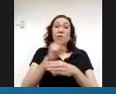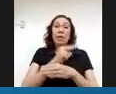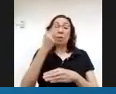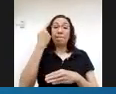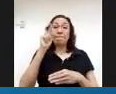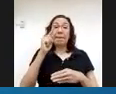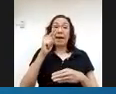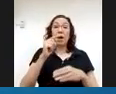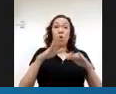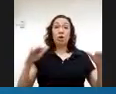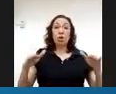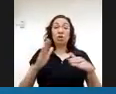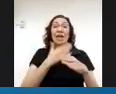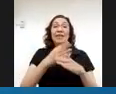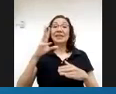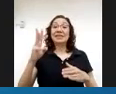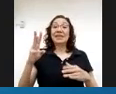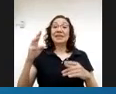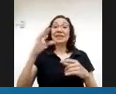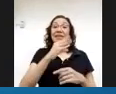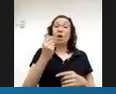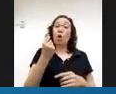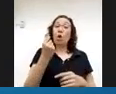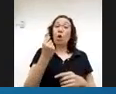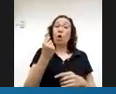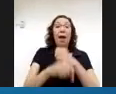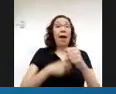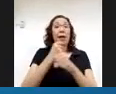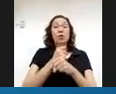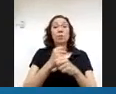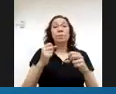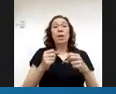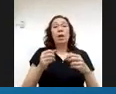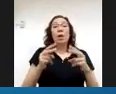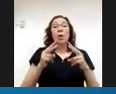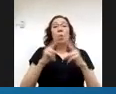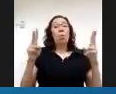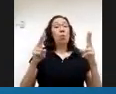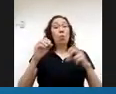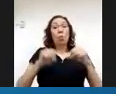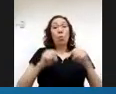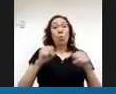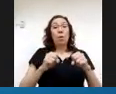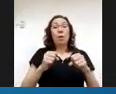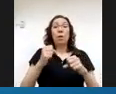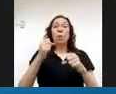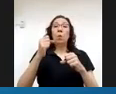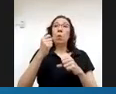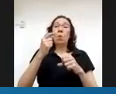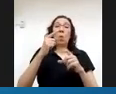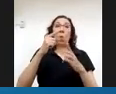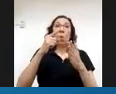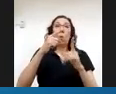para los niños entre 6 y 11 años. Muy probablemente en un mes